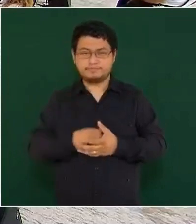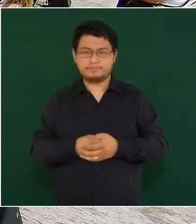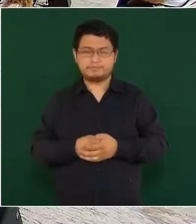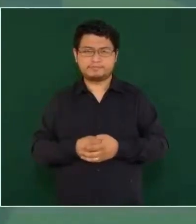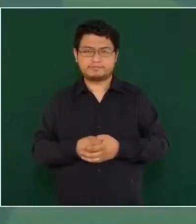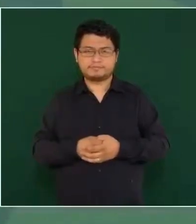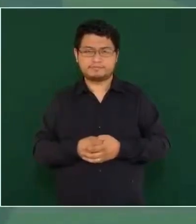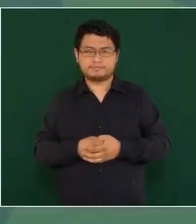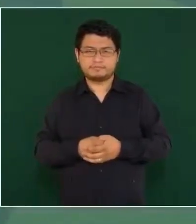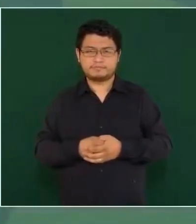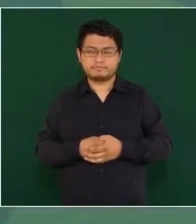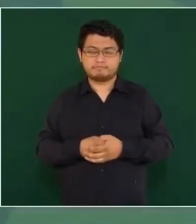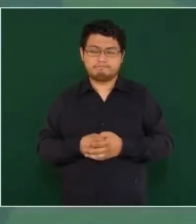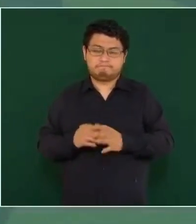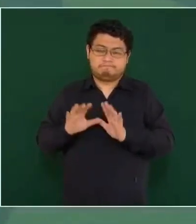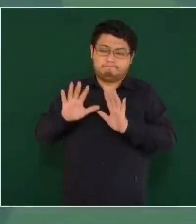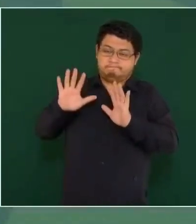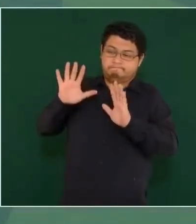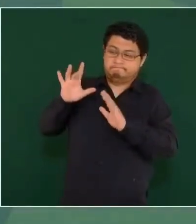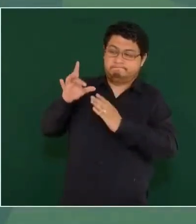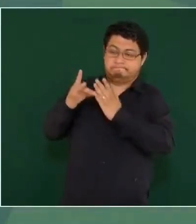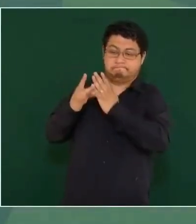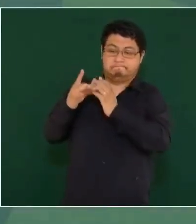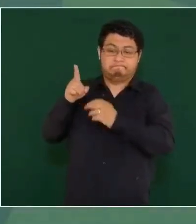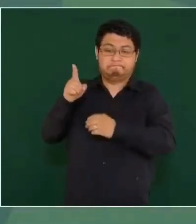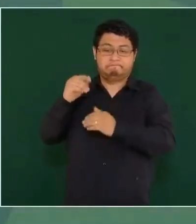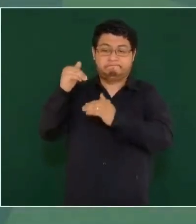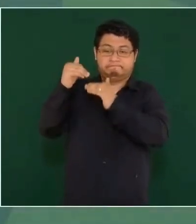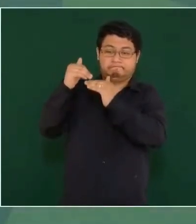como se supone abajo